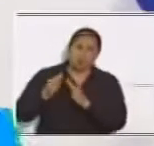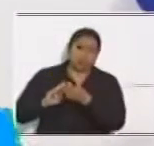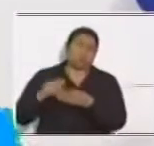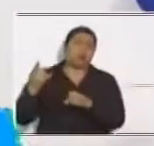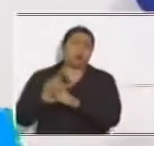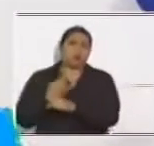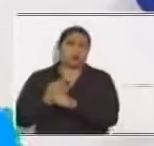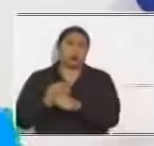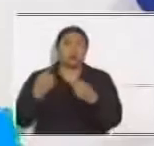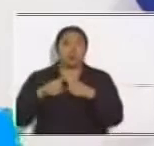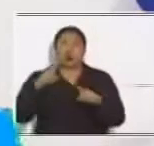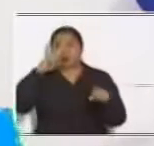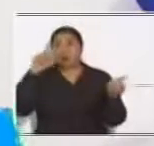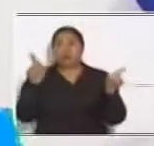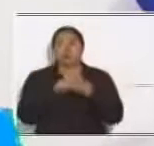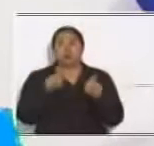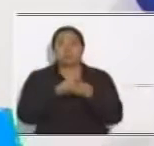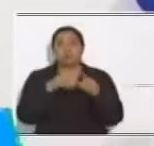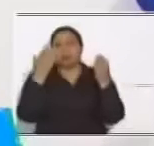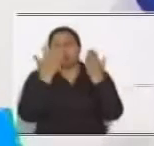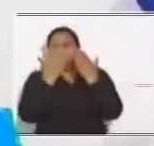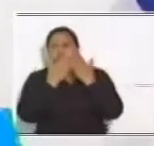qué? Porque